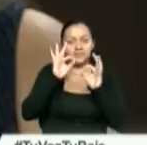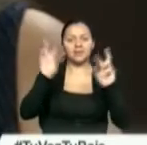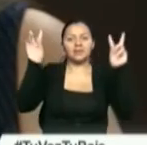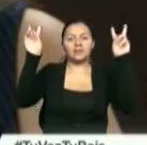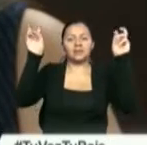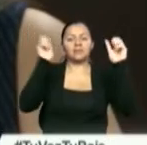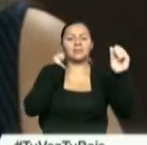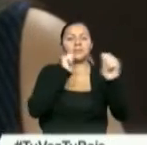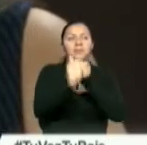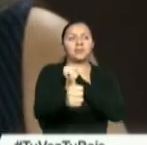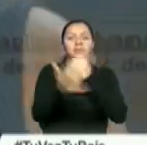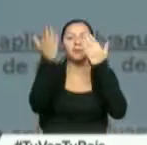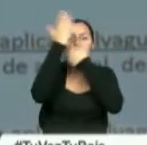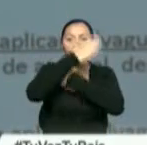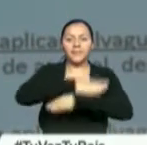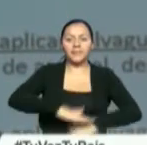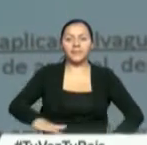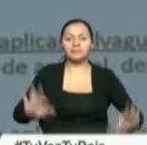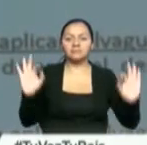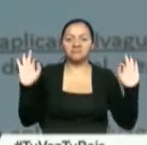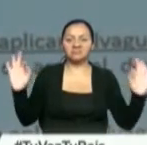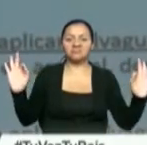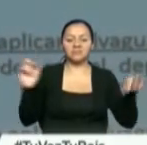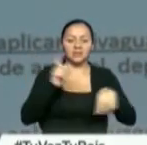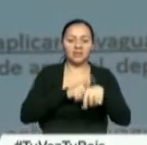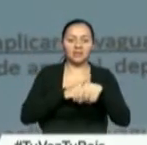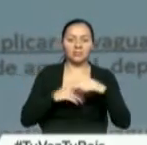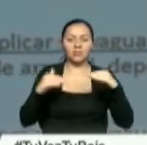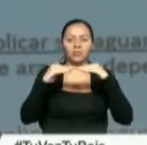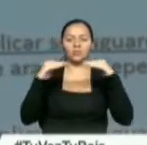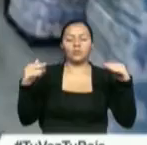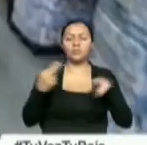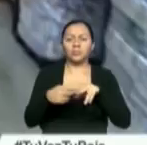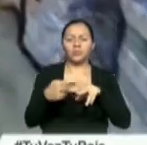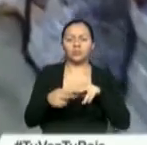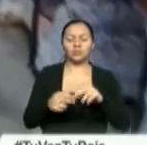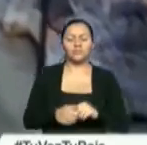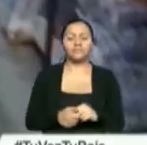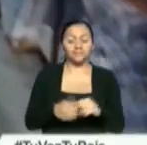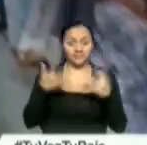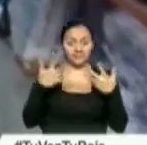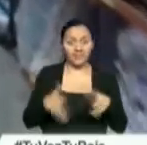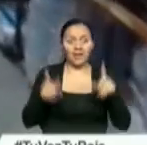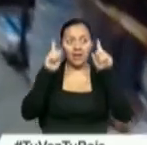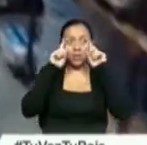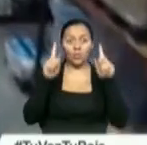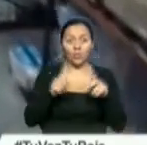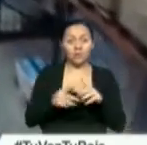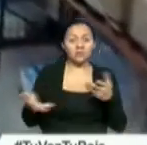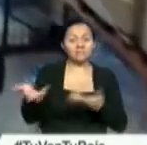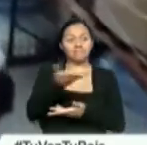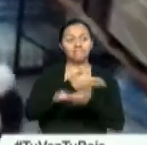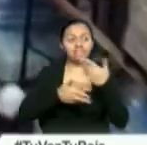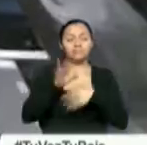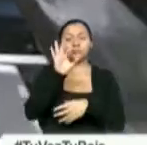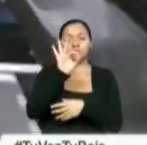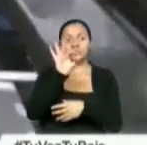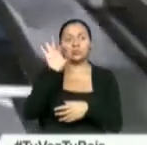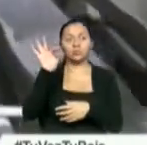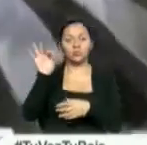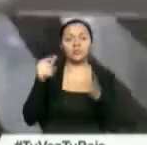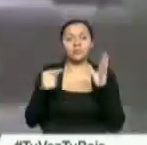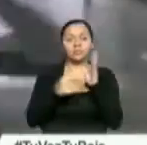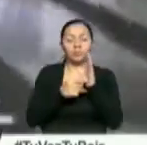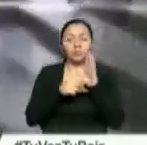podamos acabar el proceso lo más pronto posible con el acuerdo comercial se asegura que el 99.7